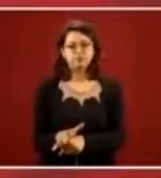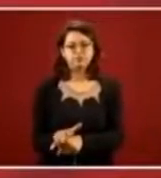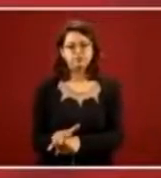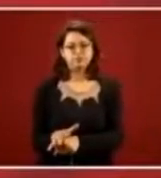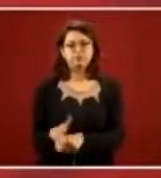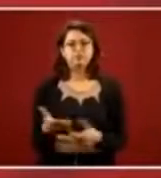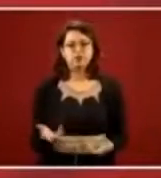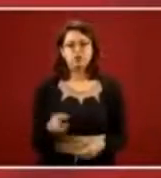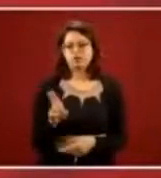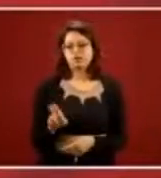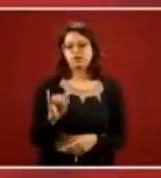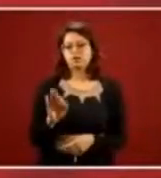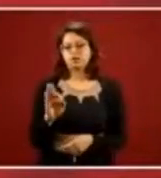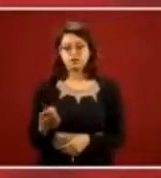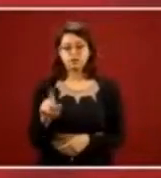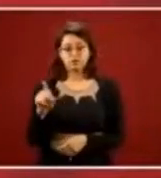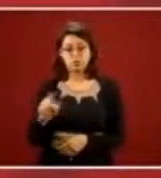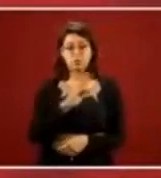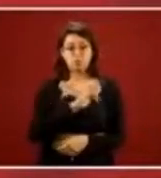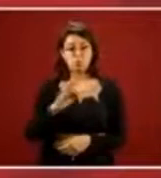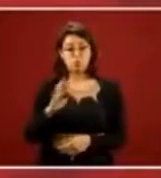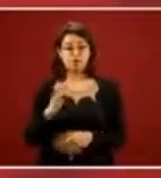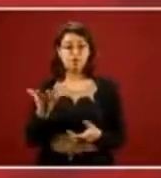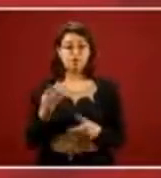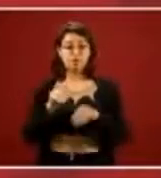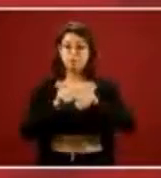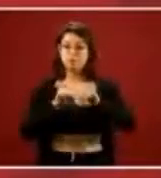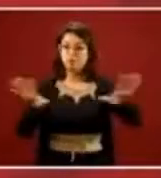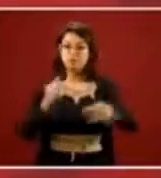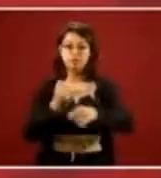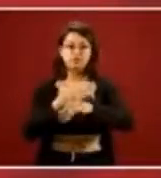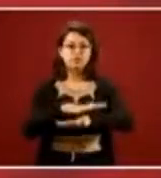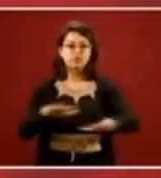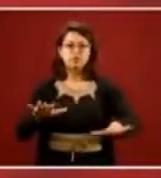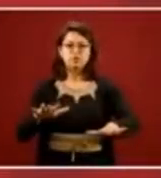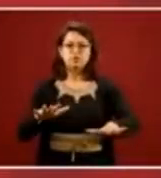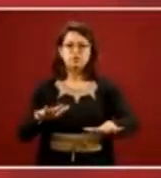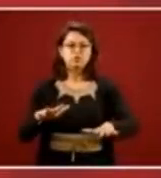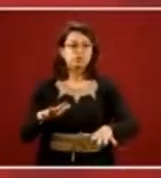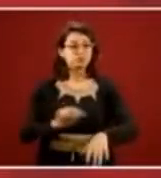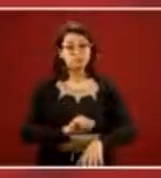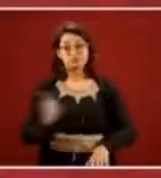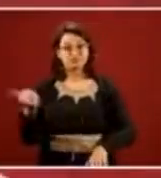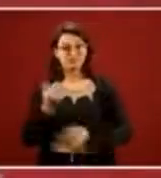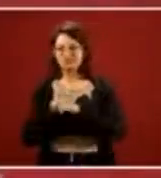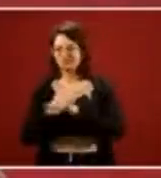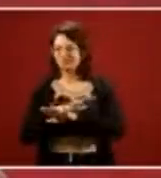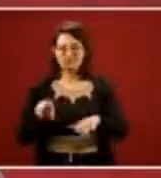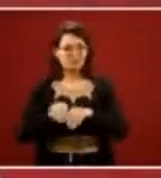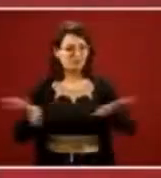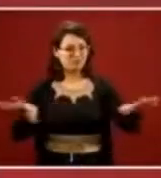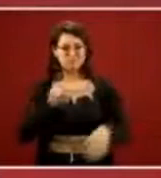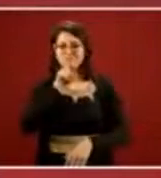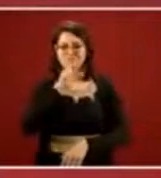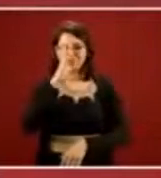la unidad de inteligencia financiera en cuanto a información y que no puede hacerlo